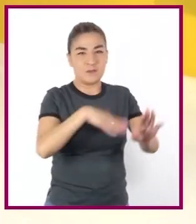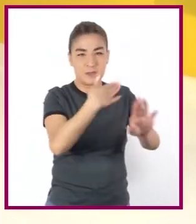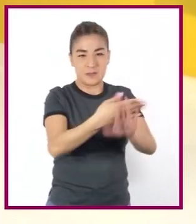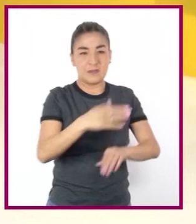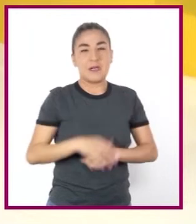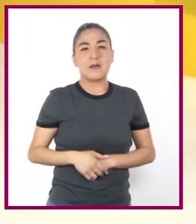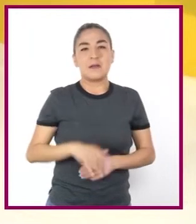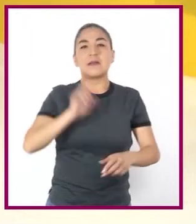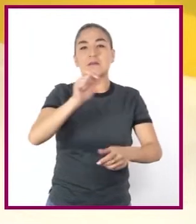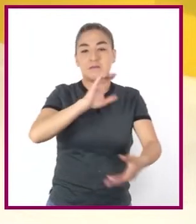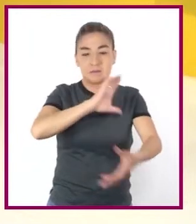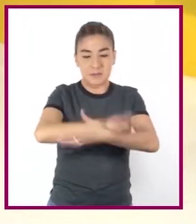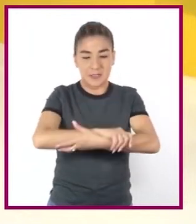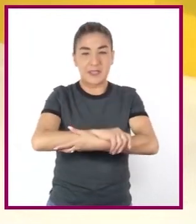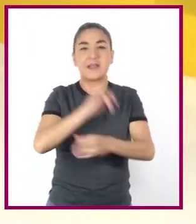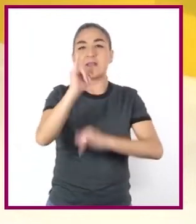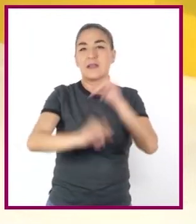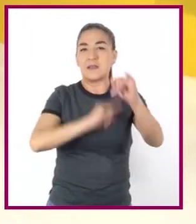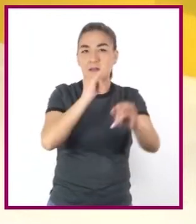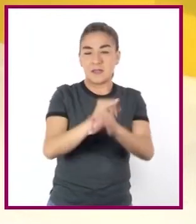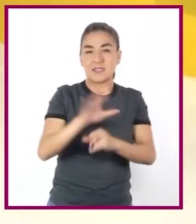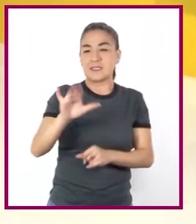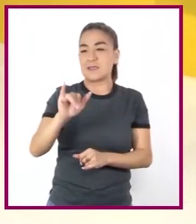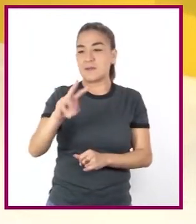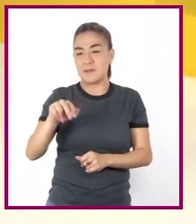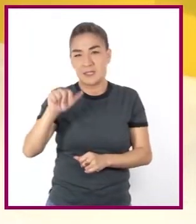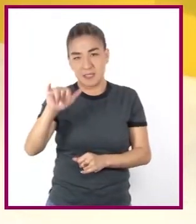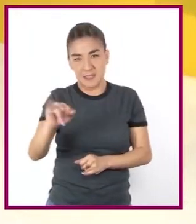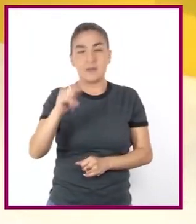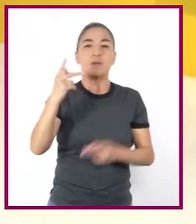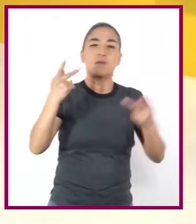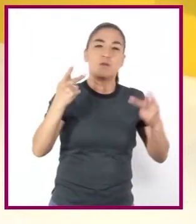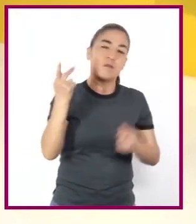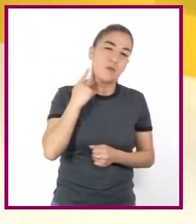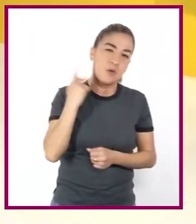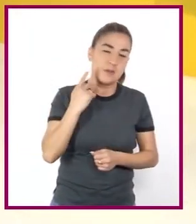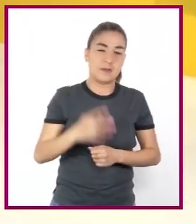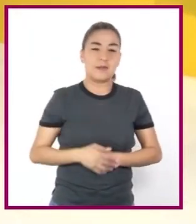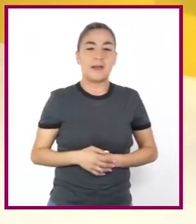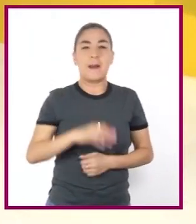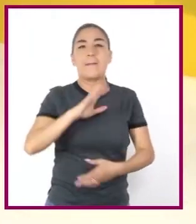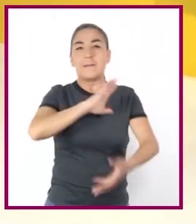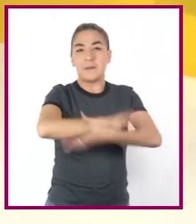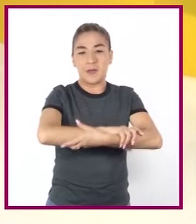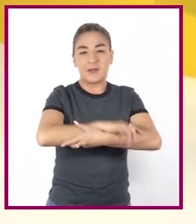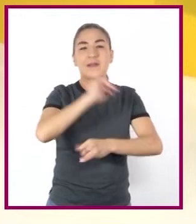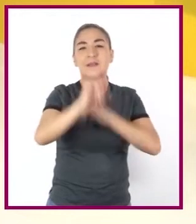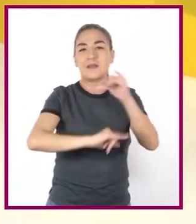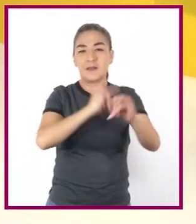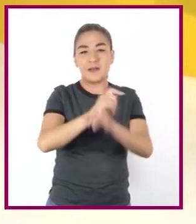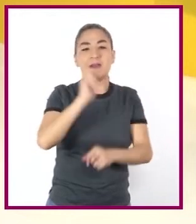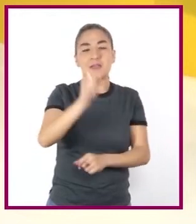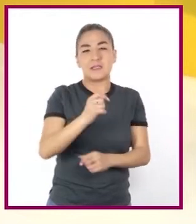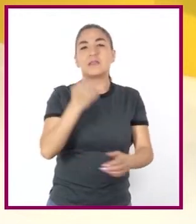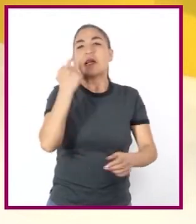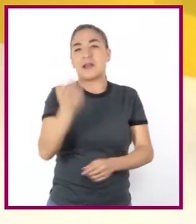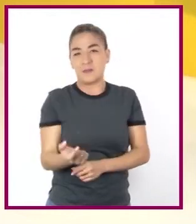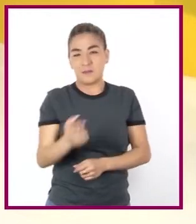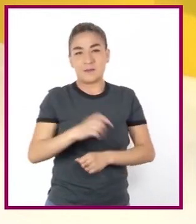Pacto Internacional de Derechos Civiles y Políticos, Pacto Internacional de Derechos Económicos,